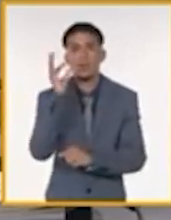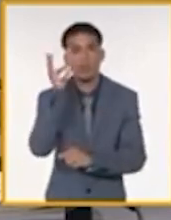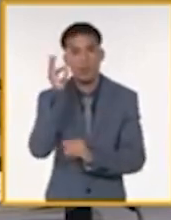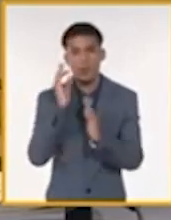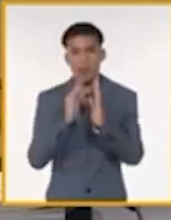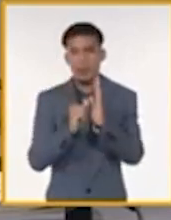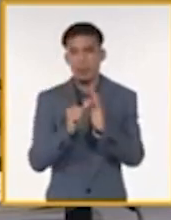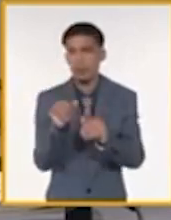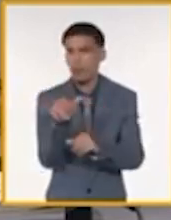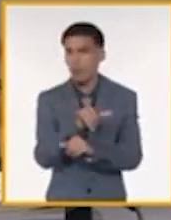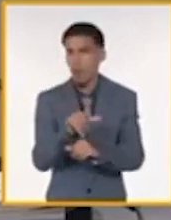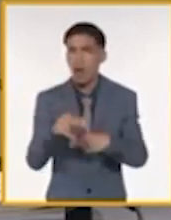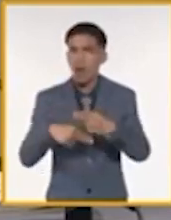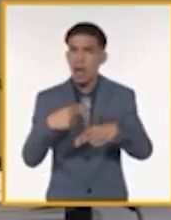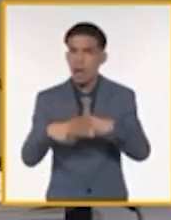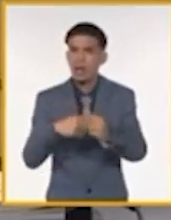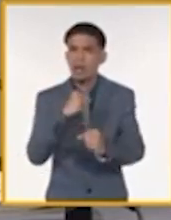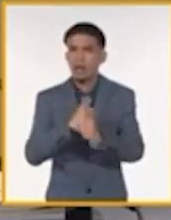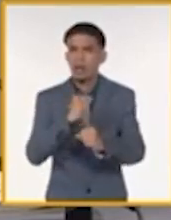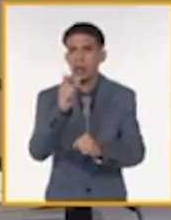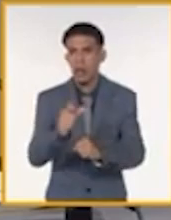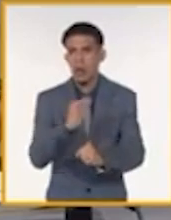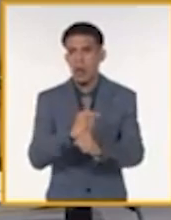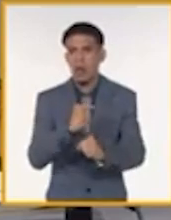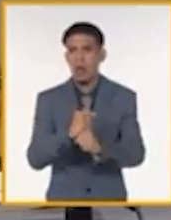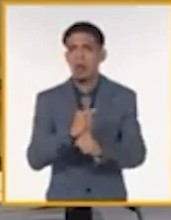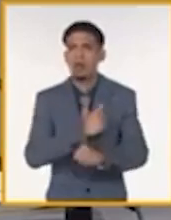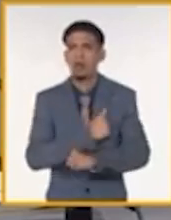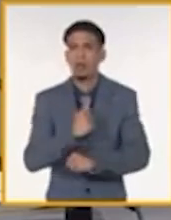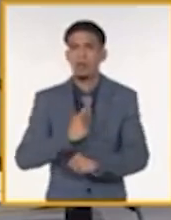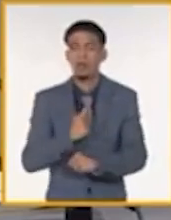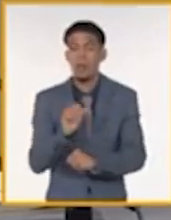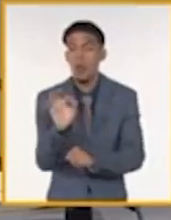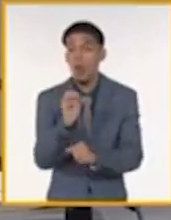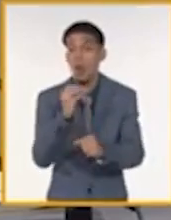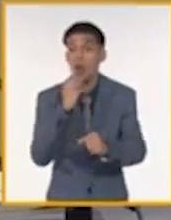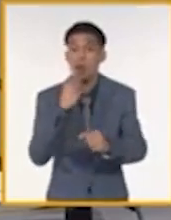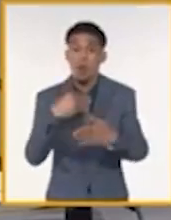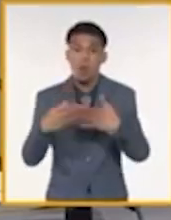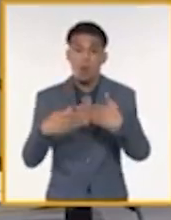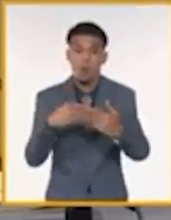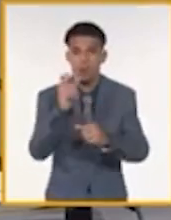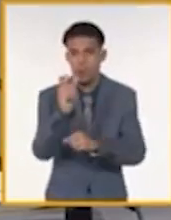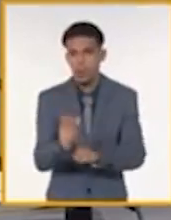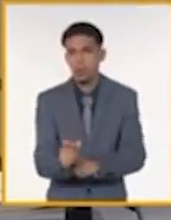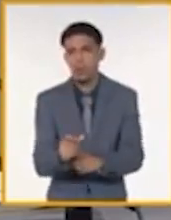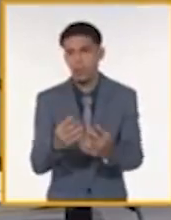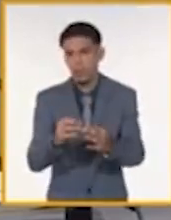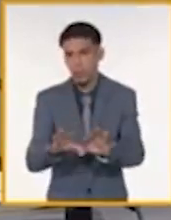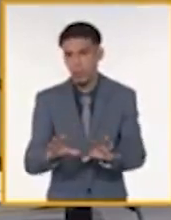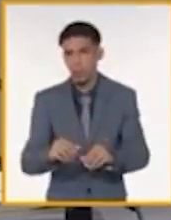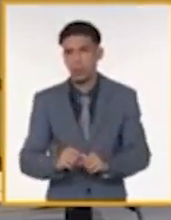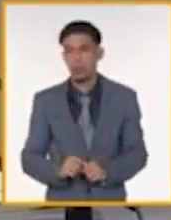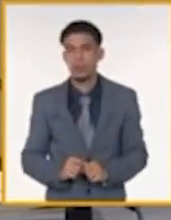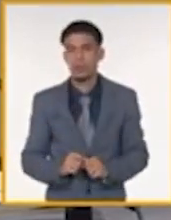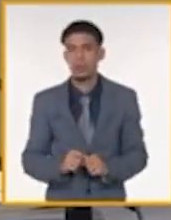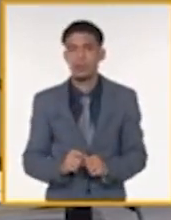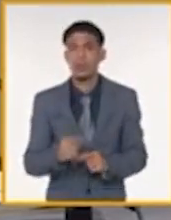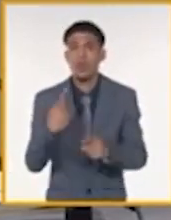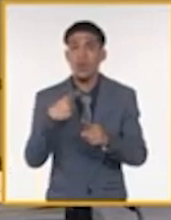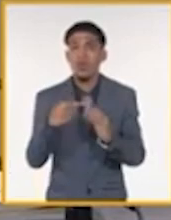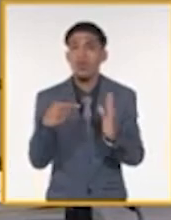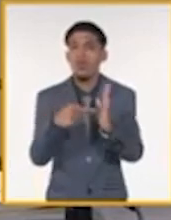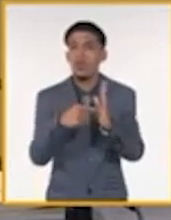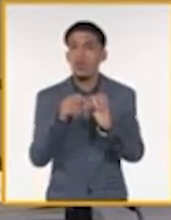resto los trabajadores por cuenta propia u otras personas naturales obligadas al pago de este tributo hay una adecuación en cuanto a la